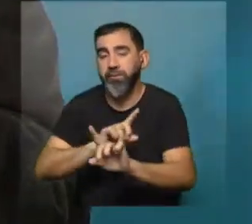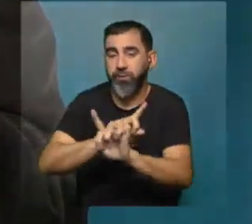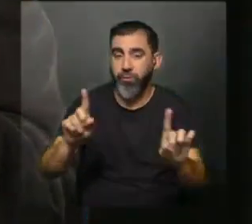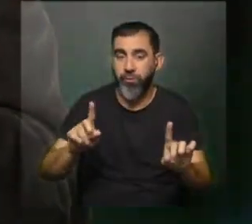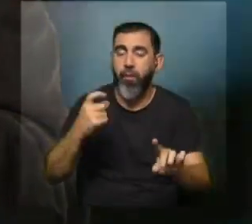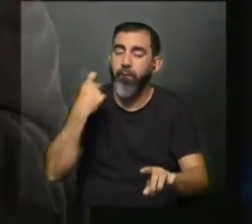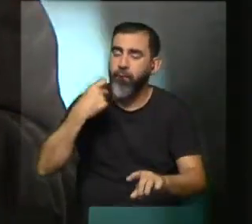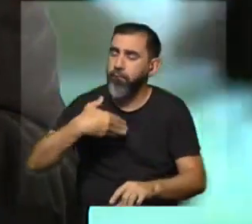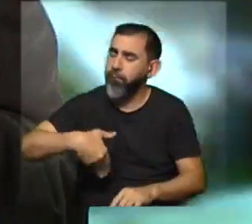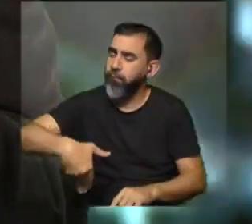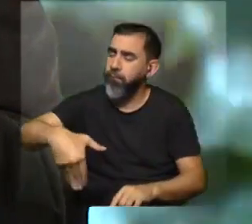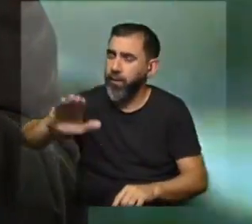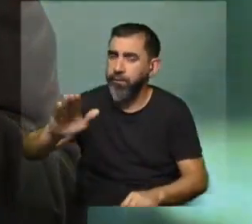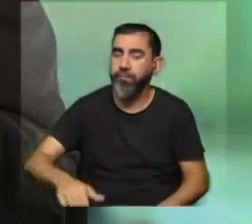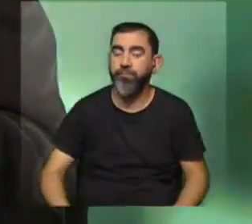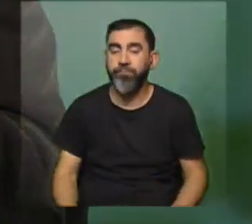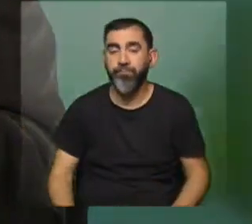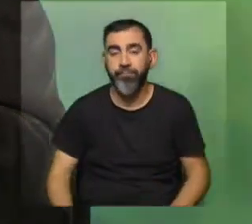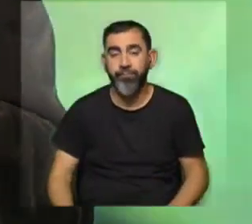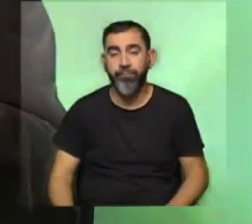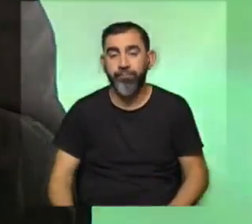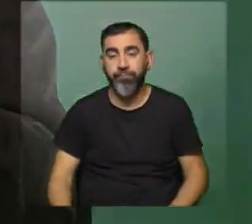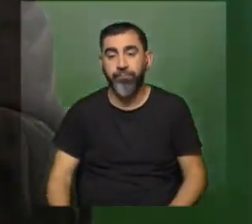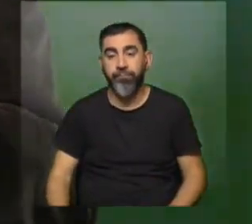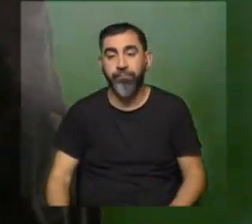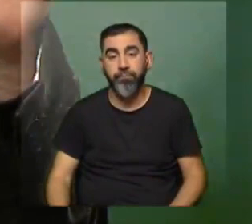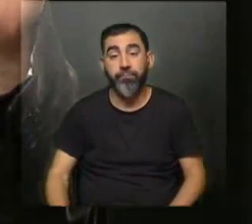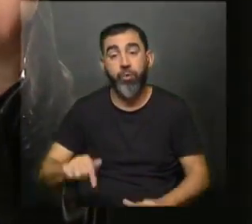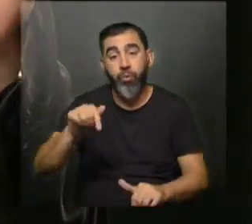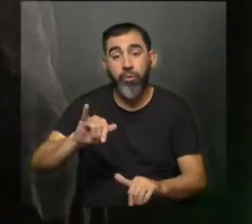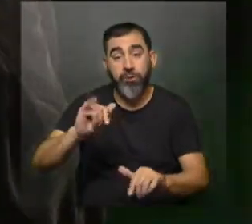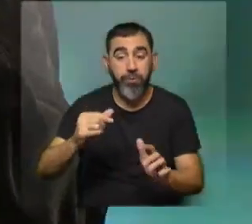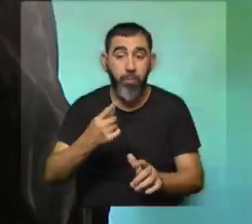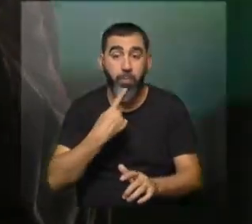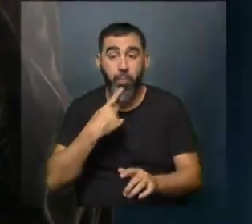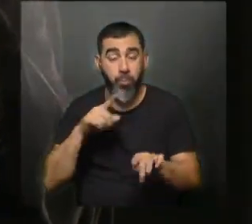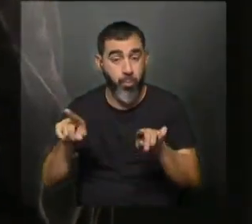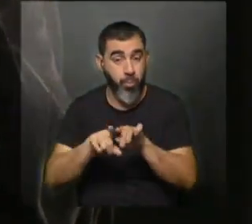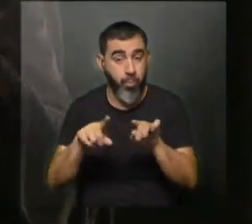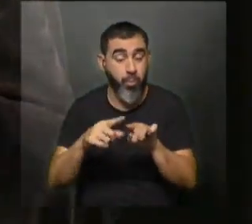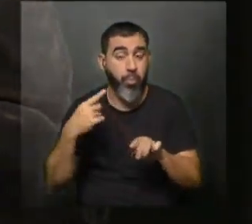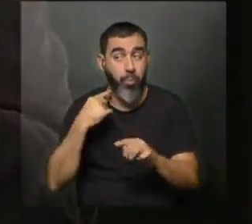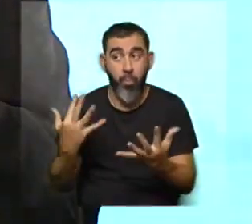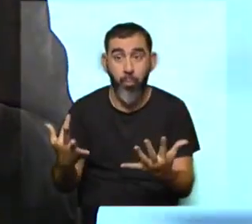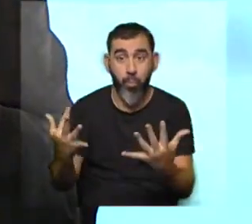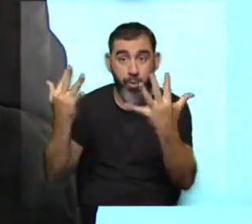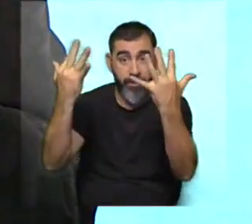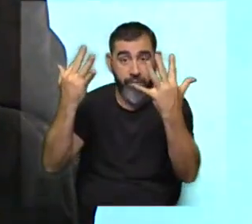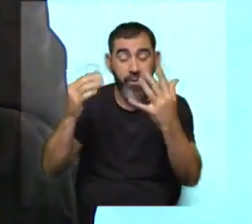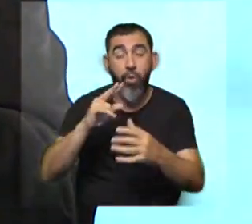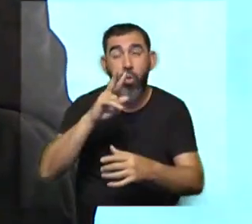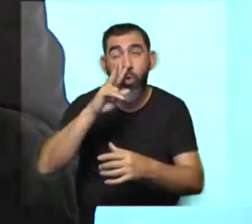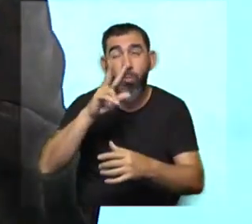estamos lejos. Al día de hoy, si mantenemos las políticas actuales de emisiones de gases de efecto invernadero, para